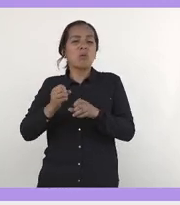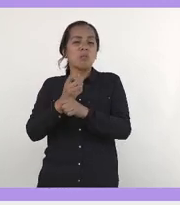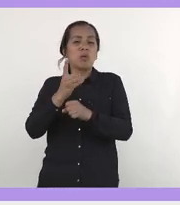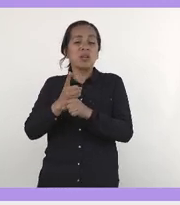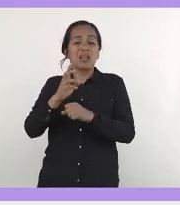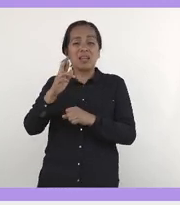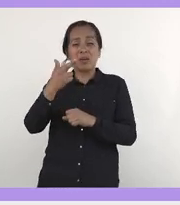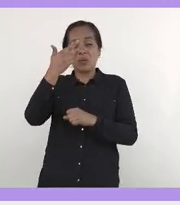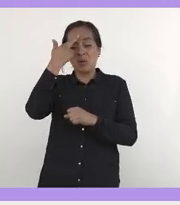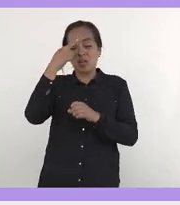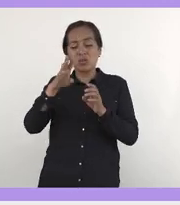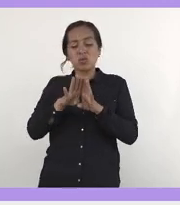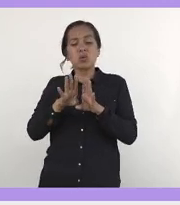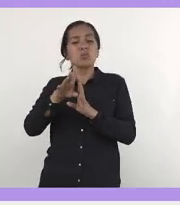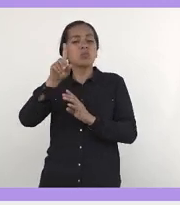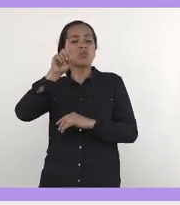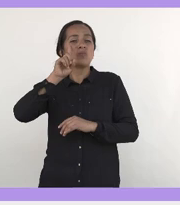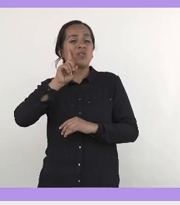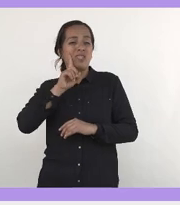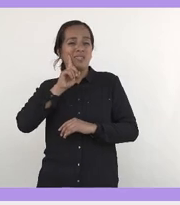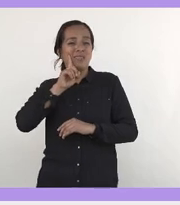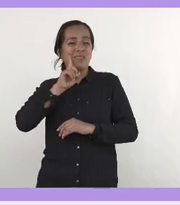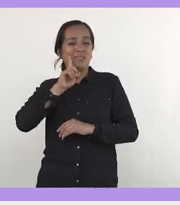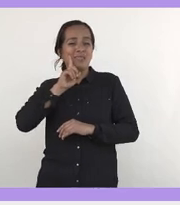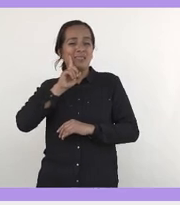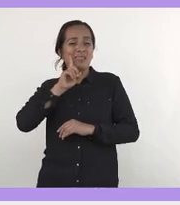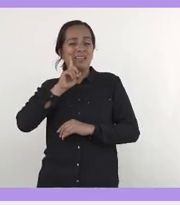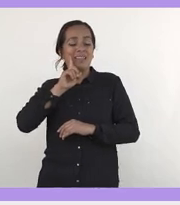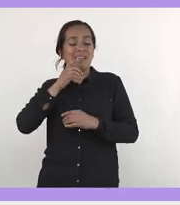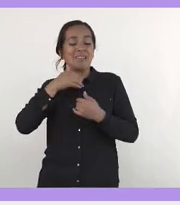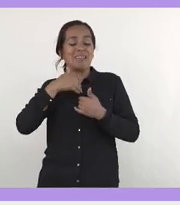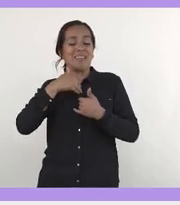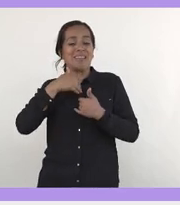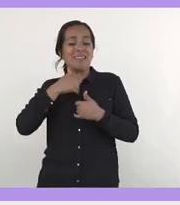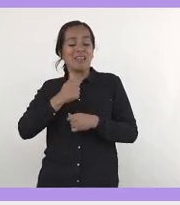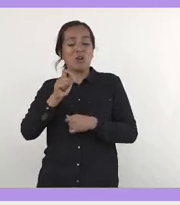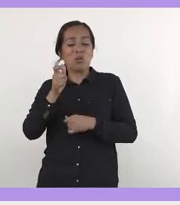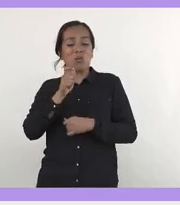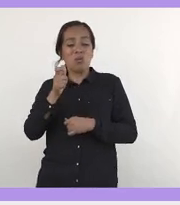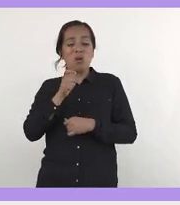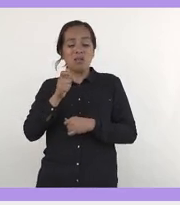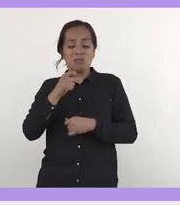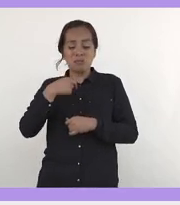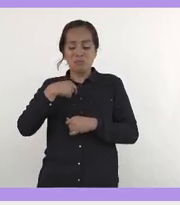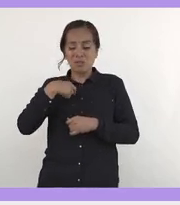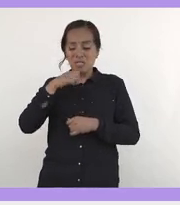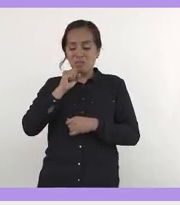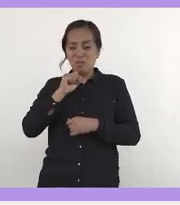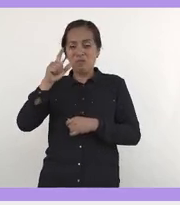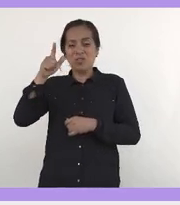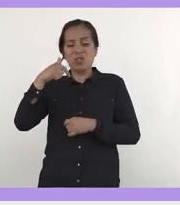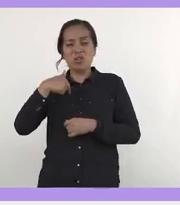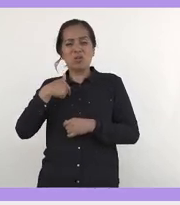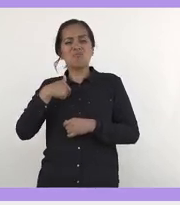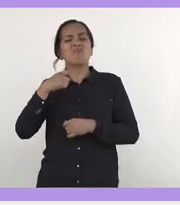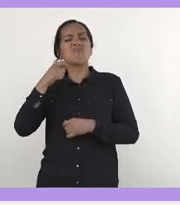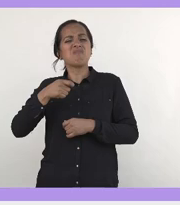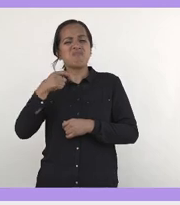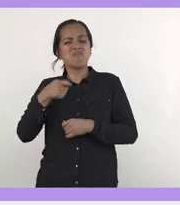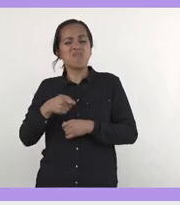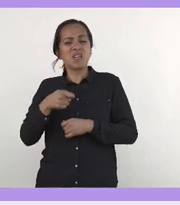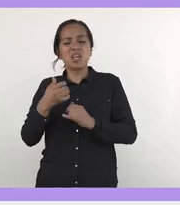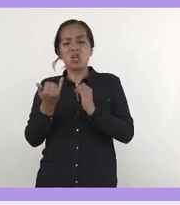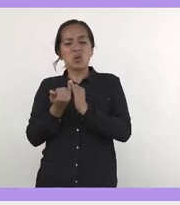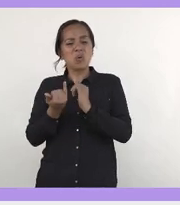recordarnos como mujeres de ser conscientes cuando hablamos de nuestras propias profesiones hablarlas en